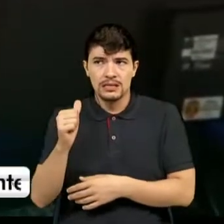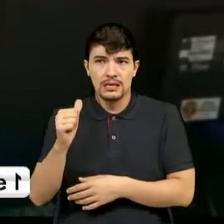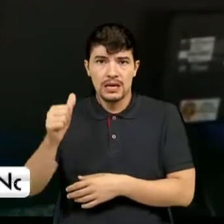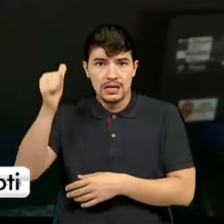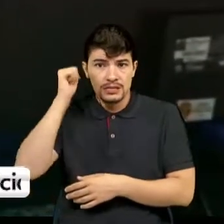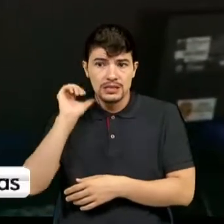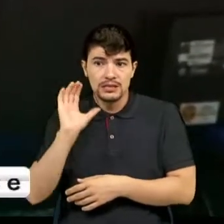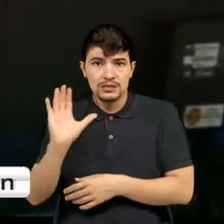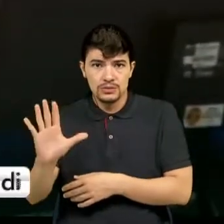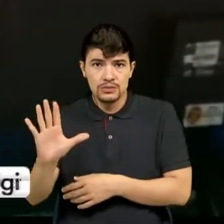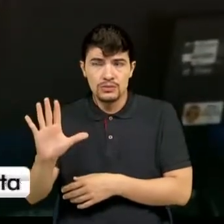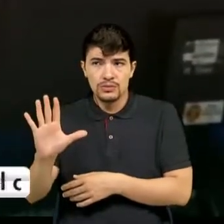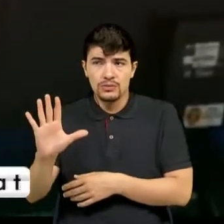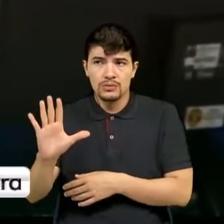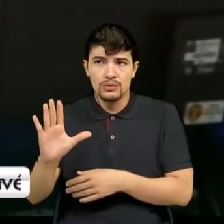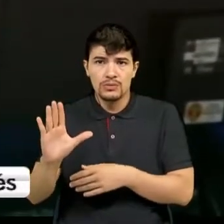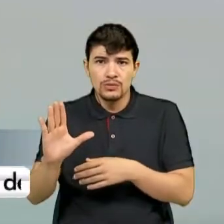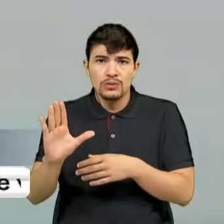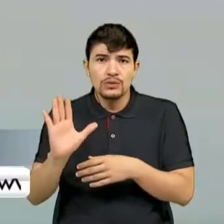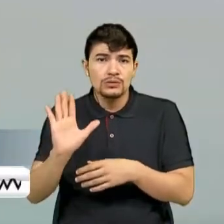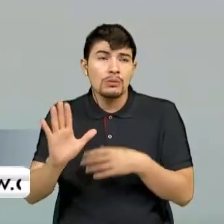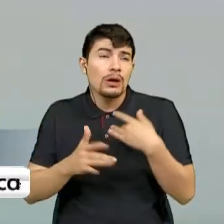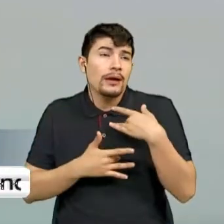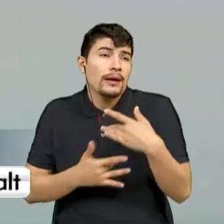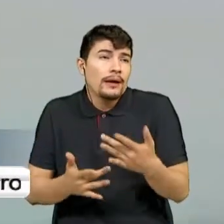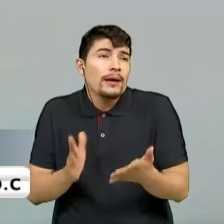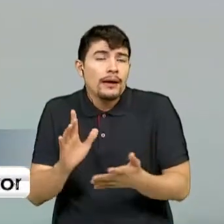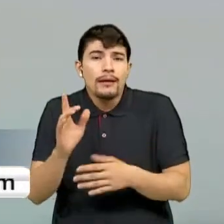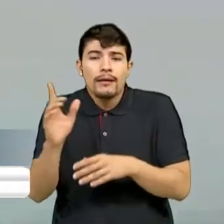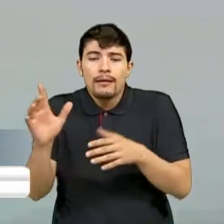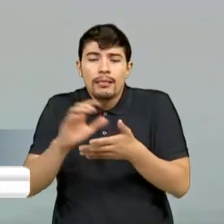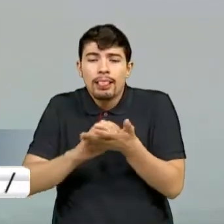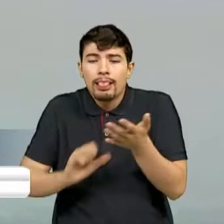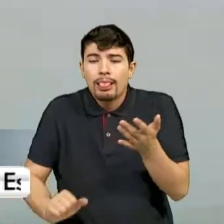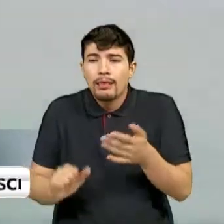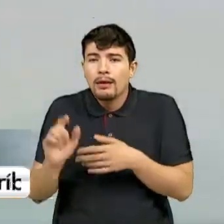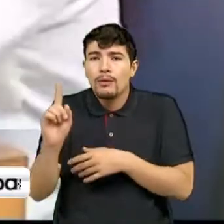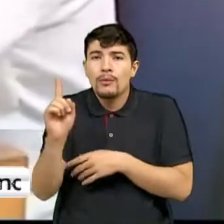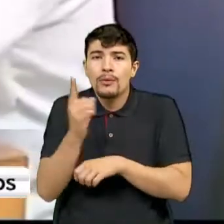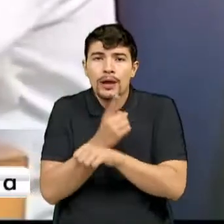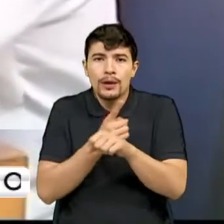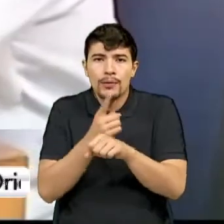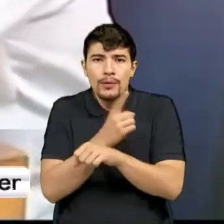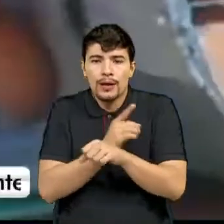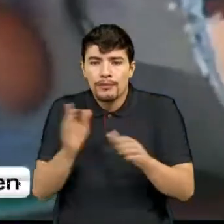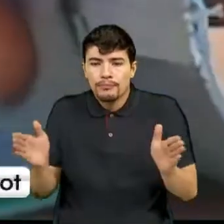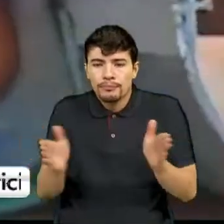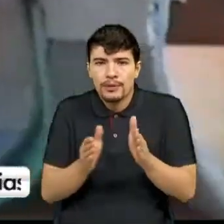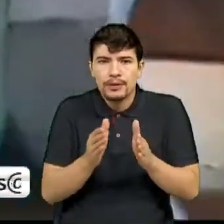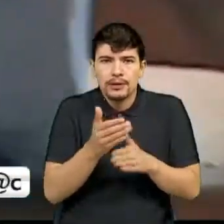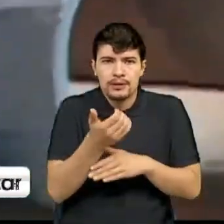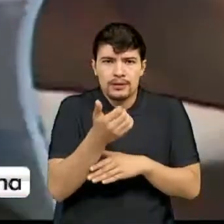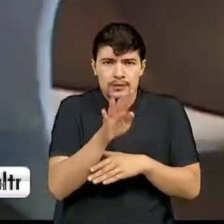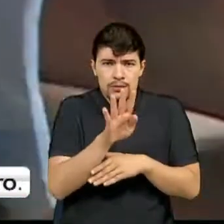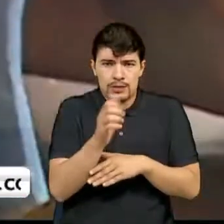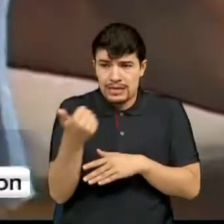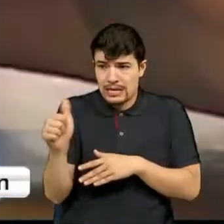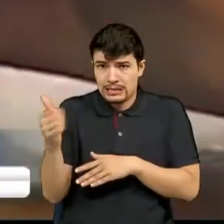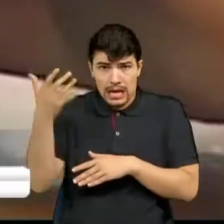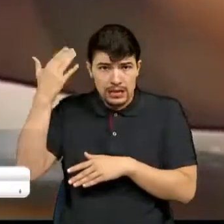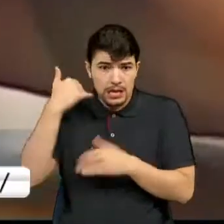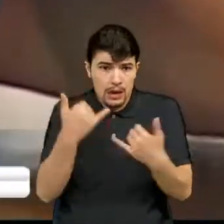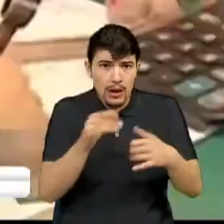benevolencia, rebajan 1 hora. Asimismo, manifiesta que para los trabajadores no es ningún avance. Sin